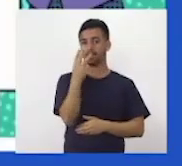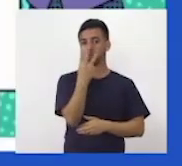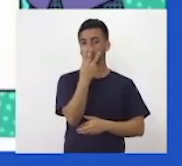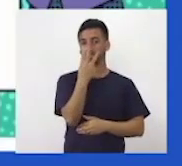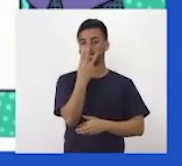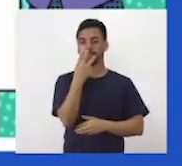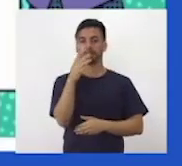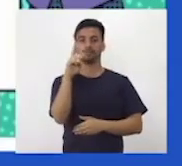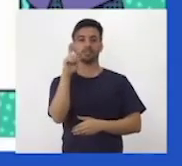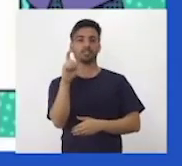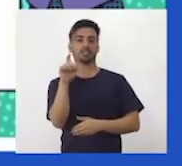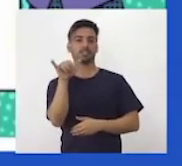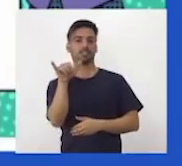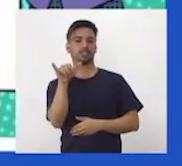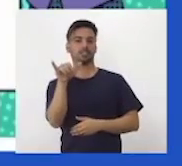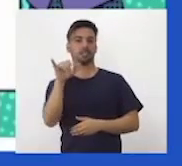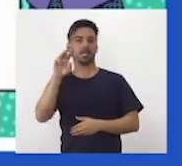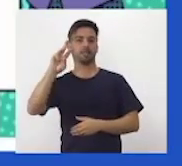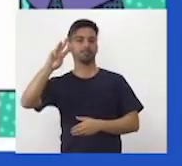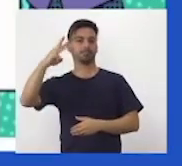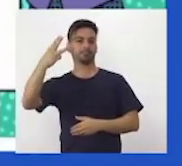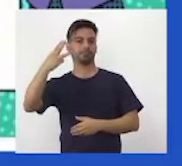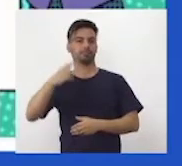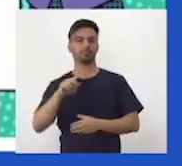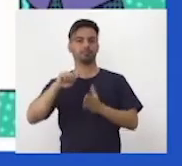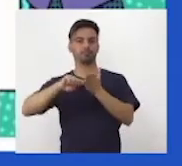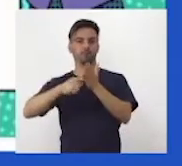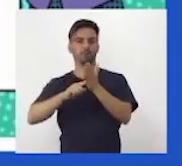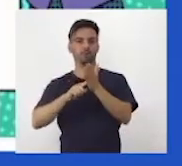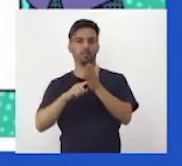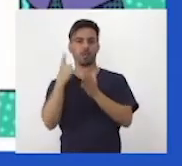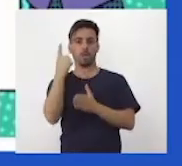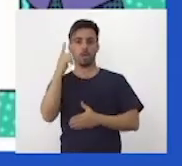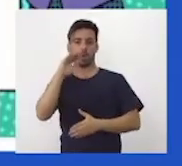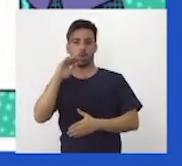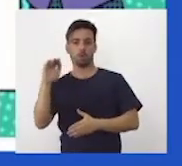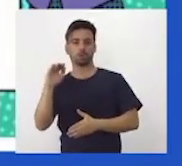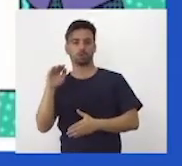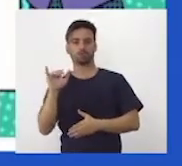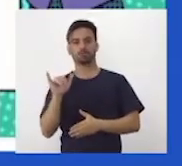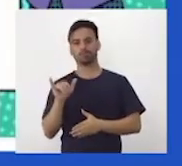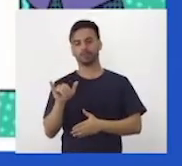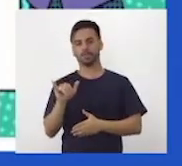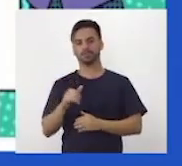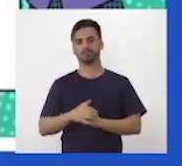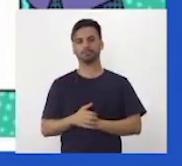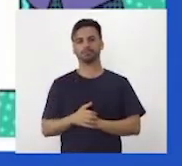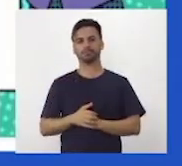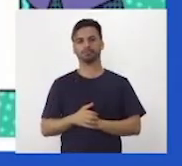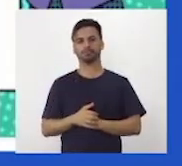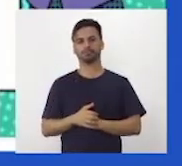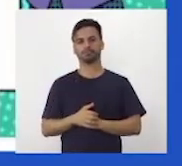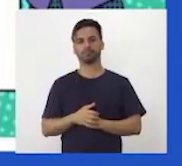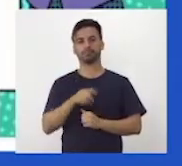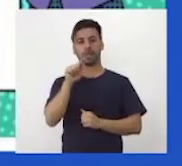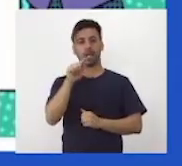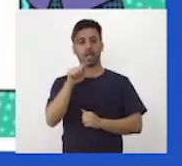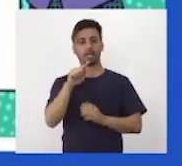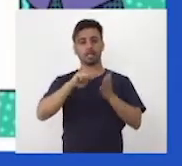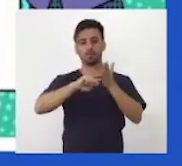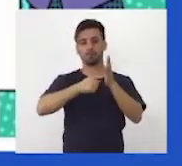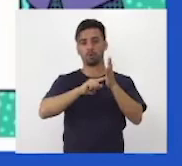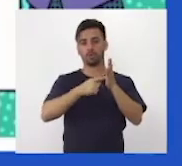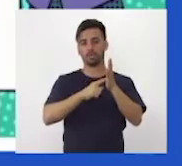menos 3y² que multiplica a 1/3 y. ¿Recuerda? Primero multiplicamos